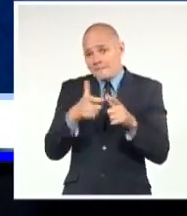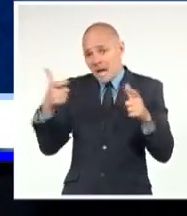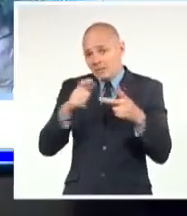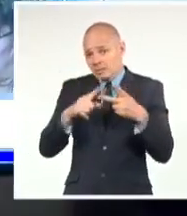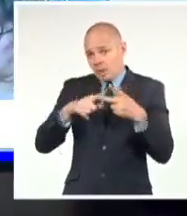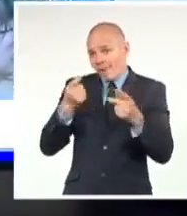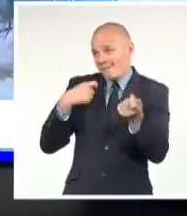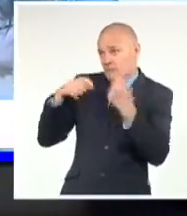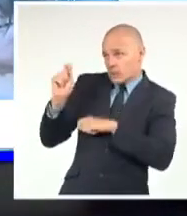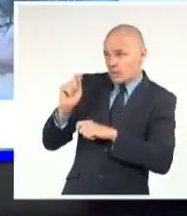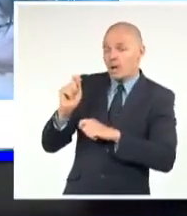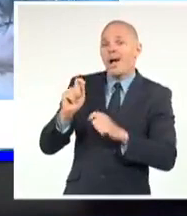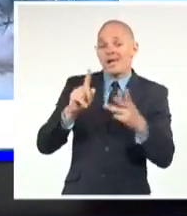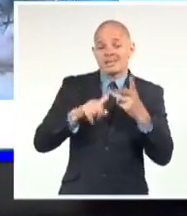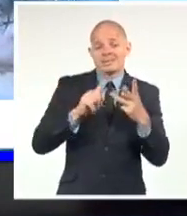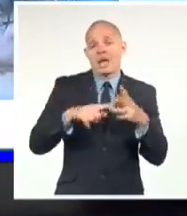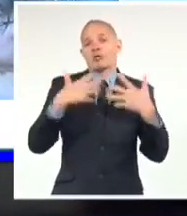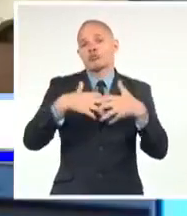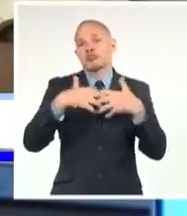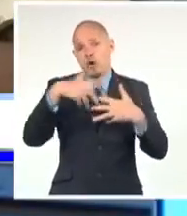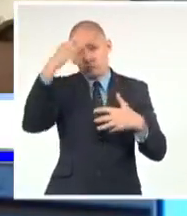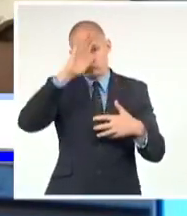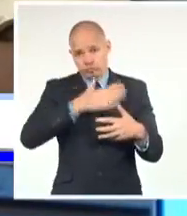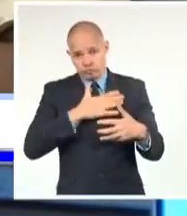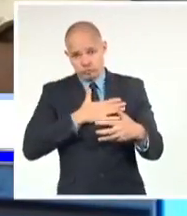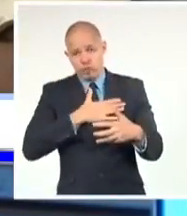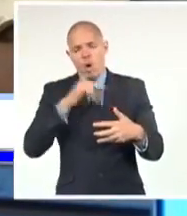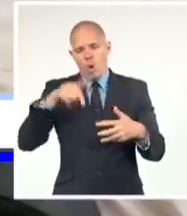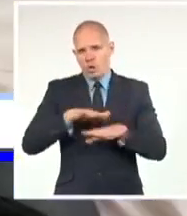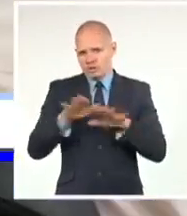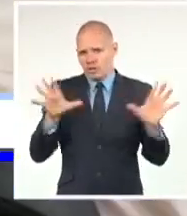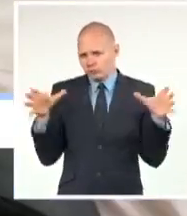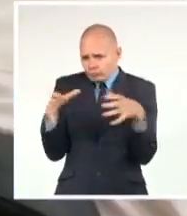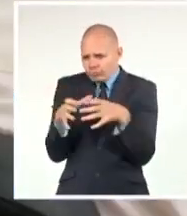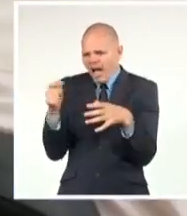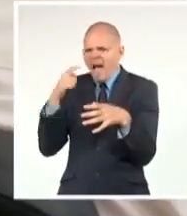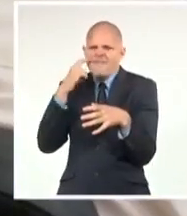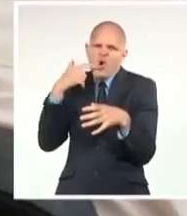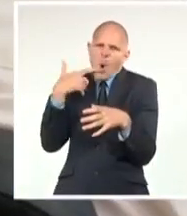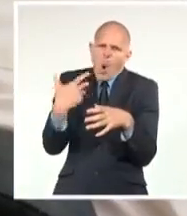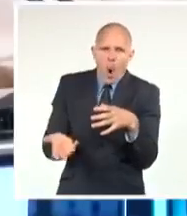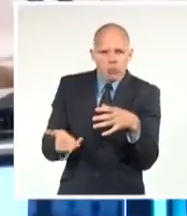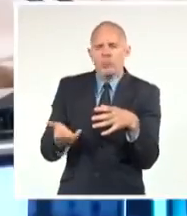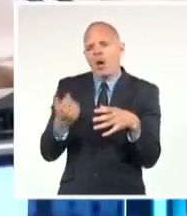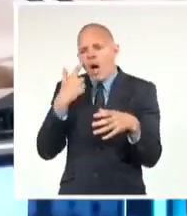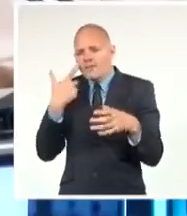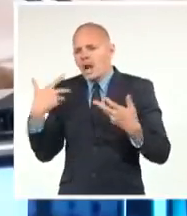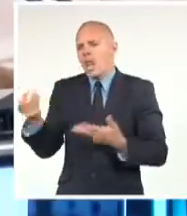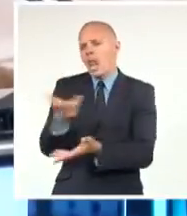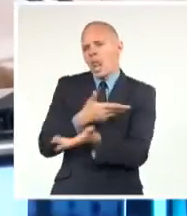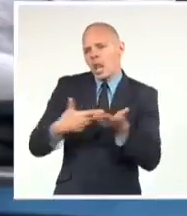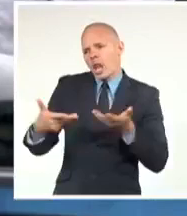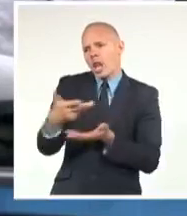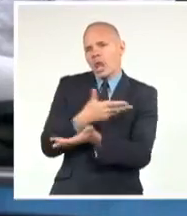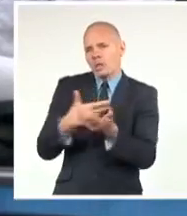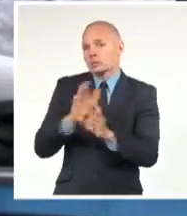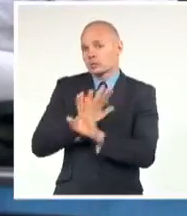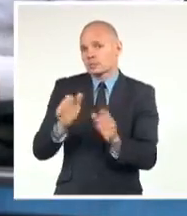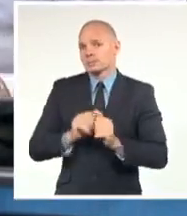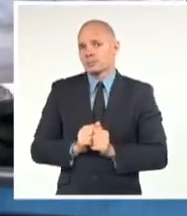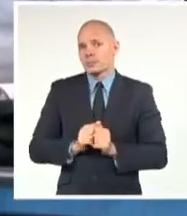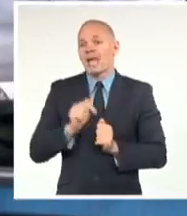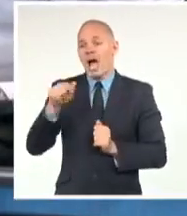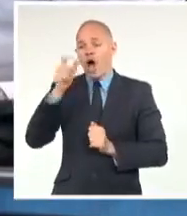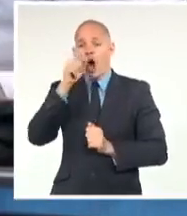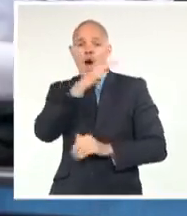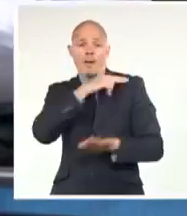de la producción nacional, entre otros temas, fueron analizados por los miembros del Consejo de Estado en su reunión ordinaria de este lunes. El